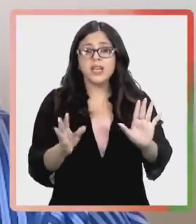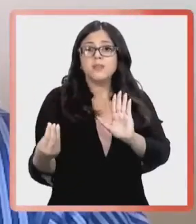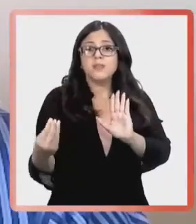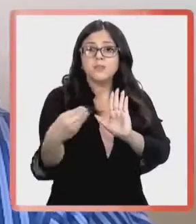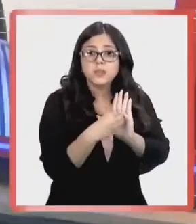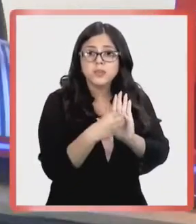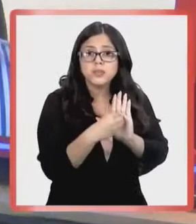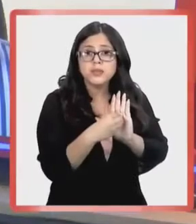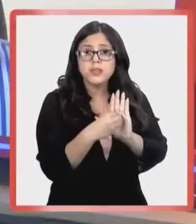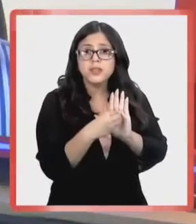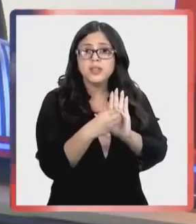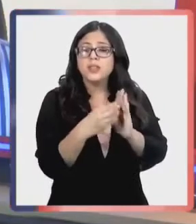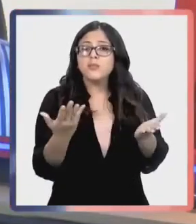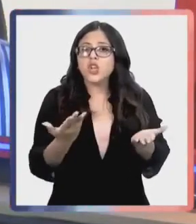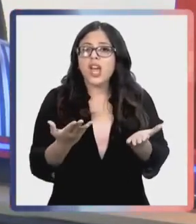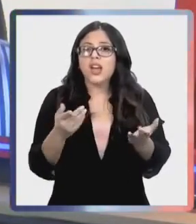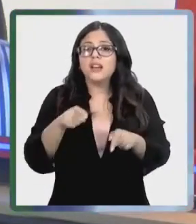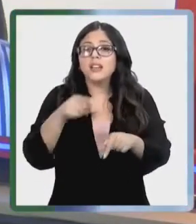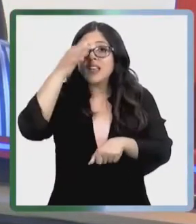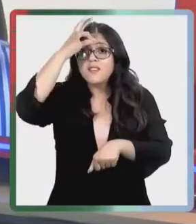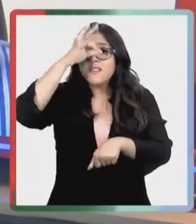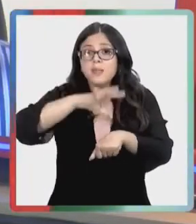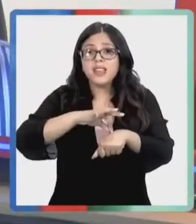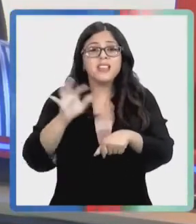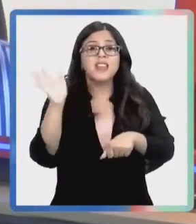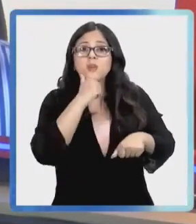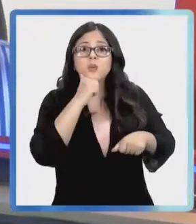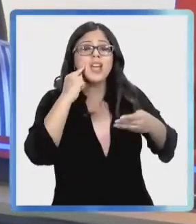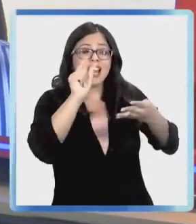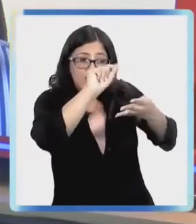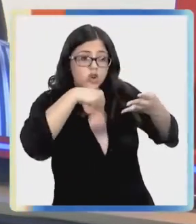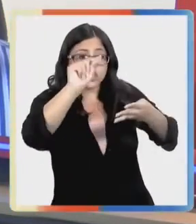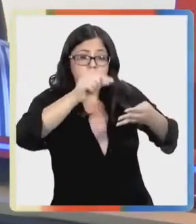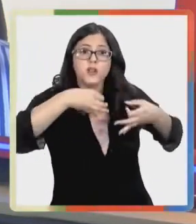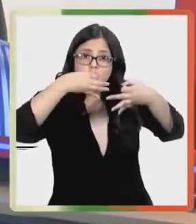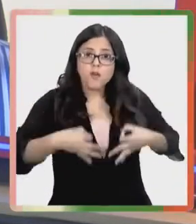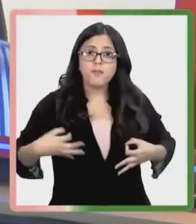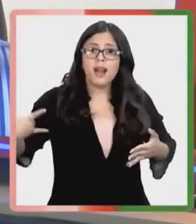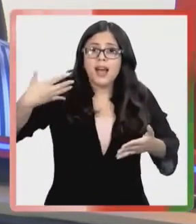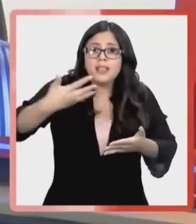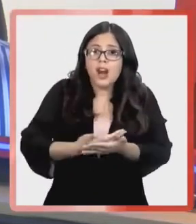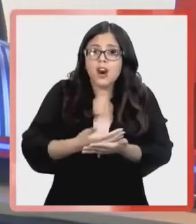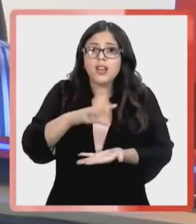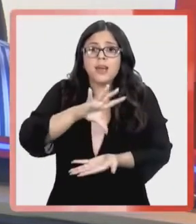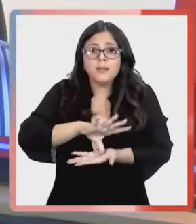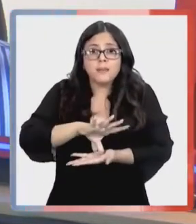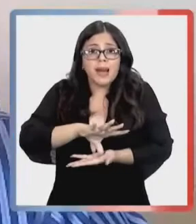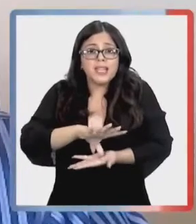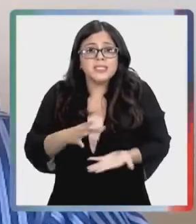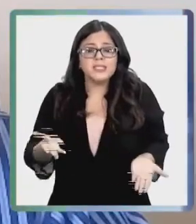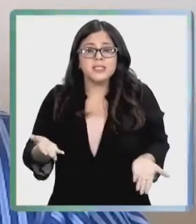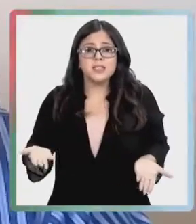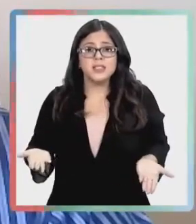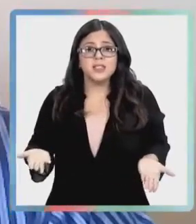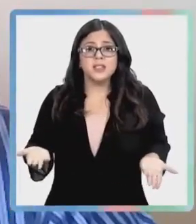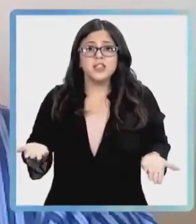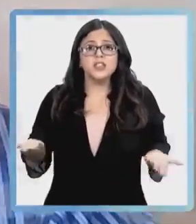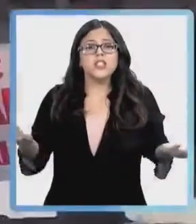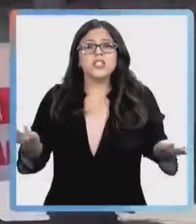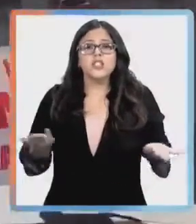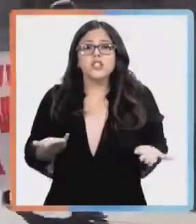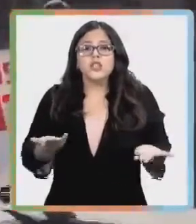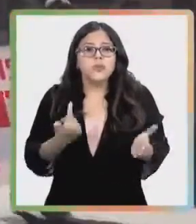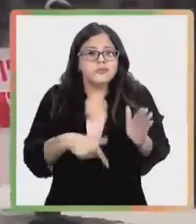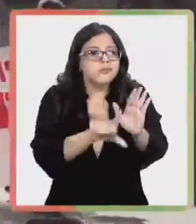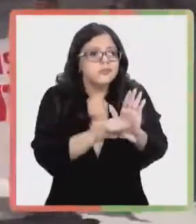qué? Porque es una enfermedad que no tiene reconocimiento formal hasta ahora en nuestro país. Y por lo tanto, ¿cómo